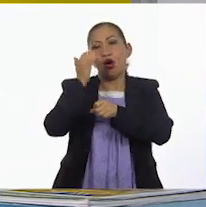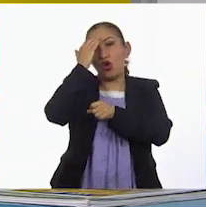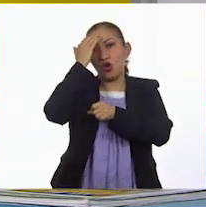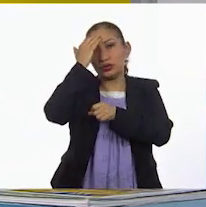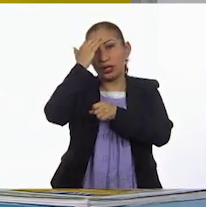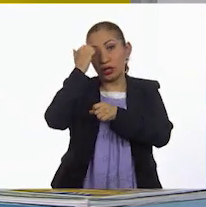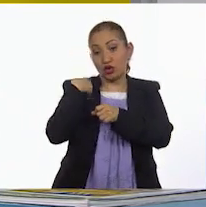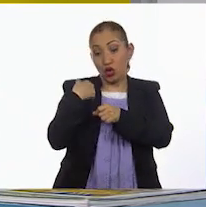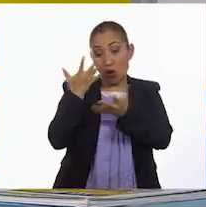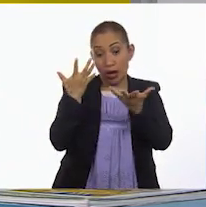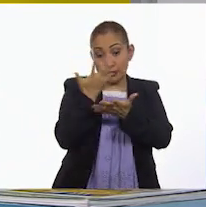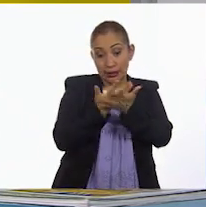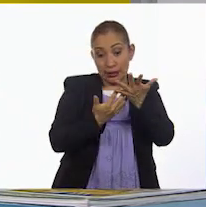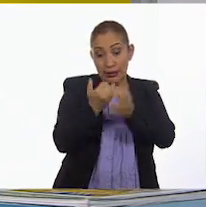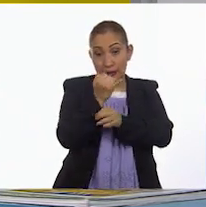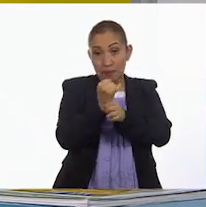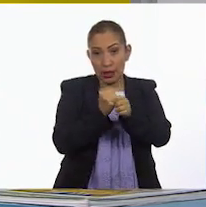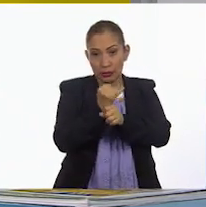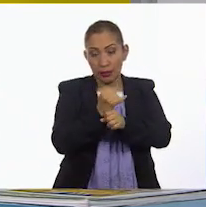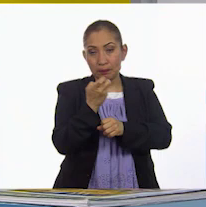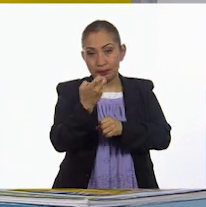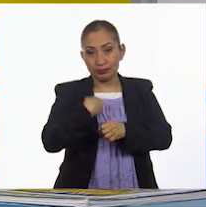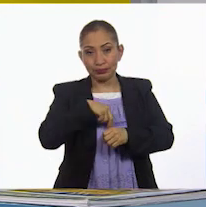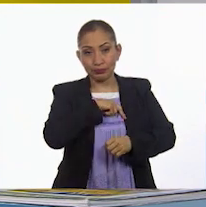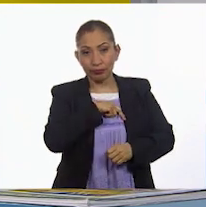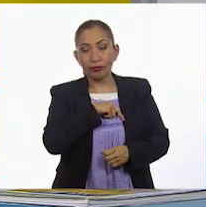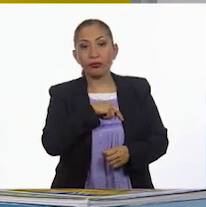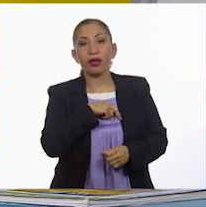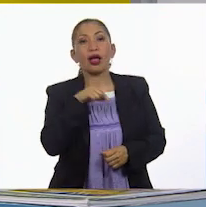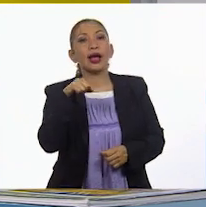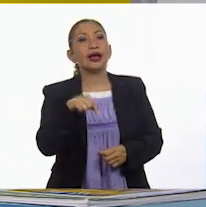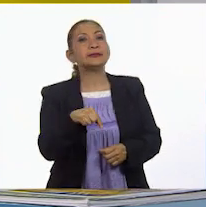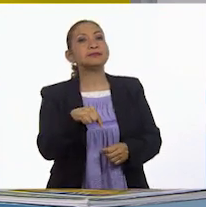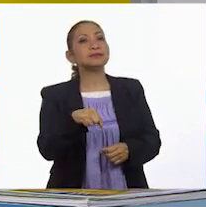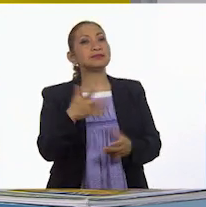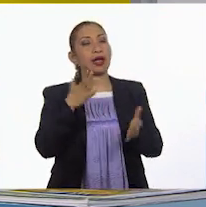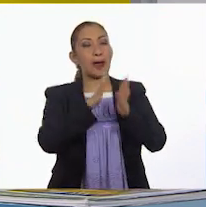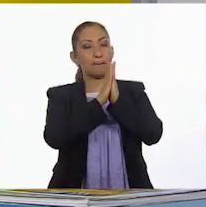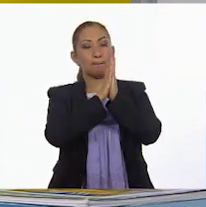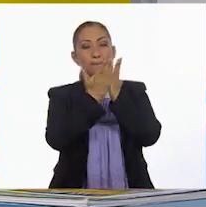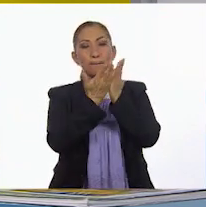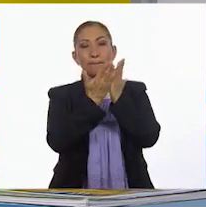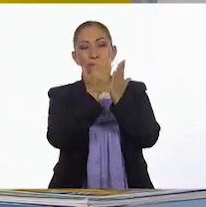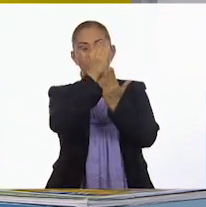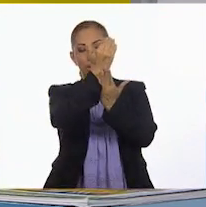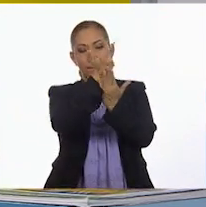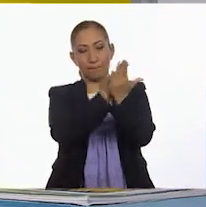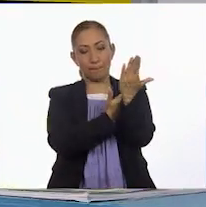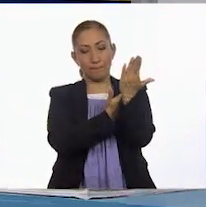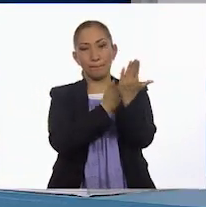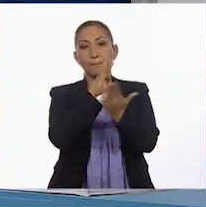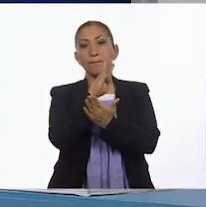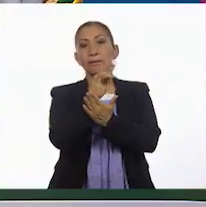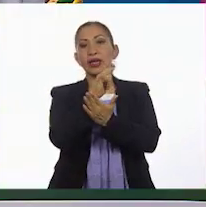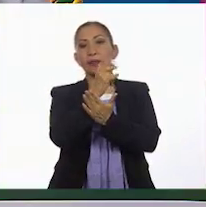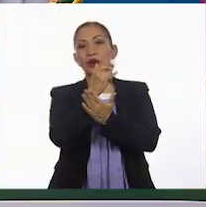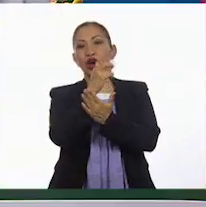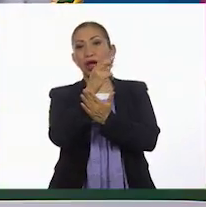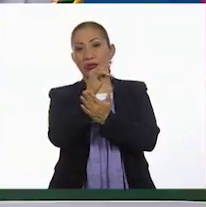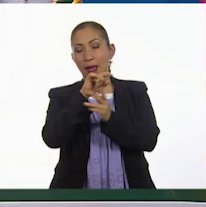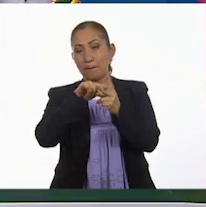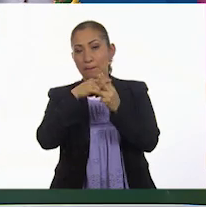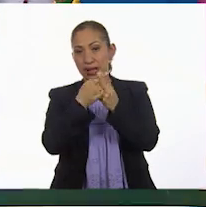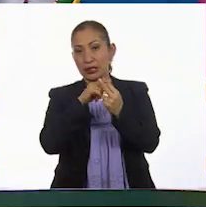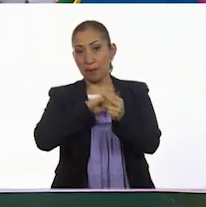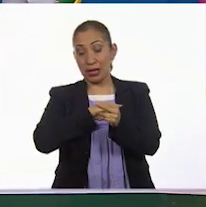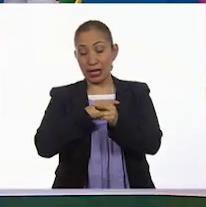cómo realizaste tu investigación, y precisamente nosotras tenemos aquí una bibliografía pues que es la inicial de nuestro trabajo